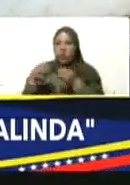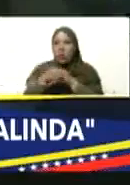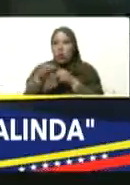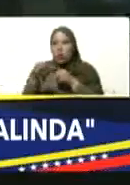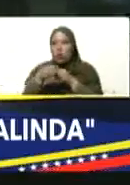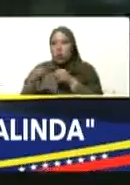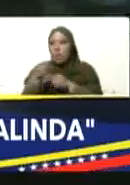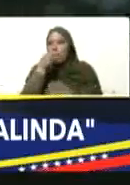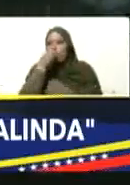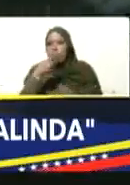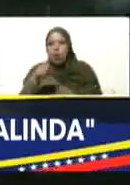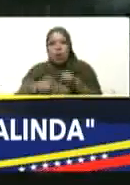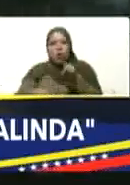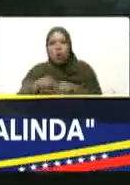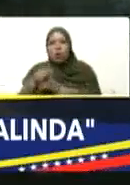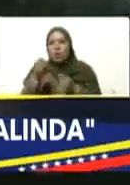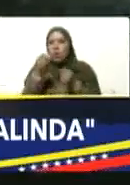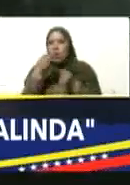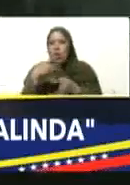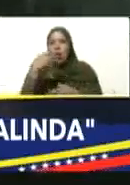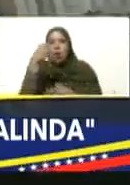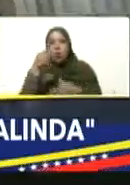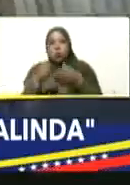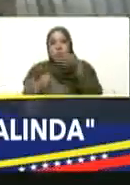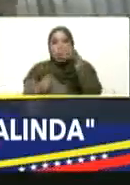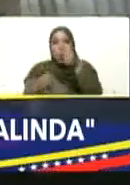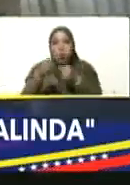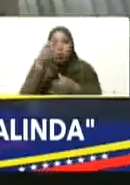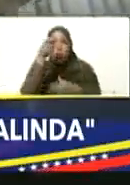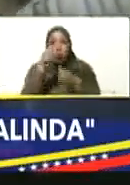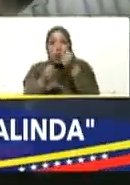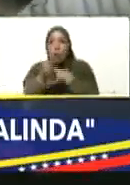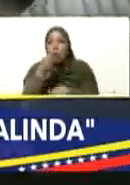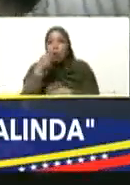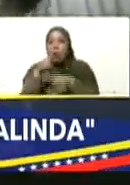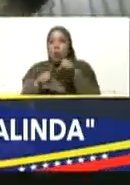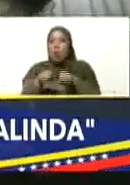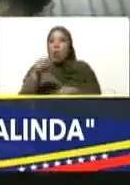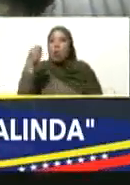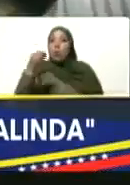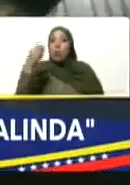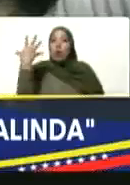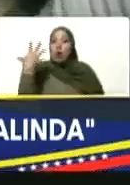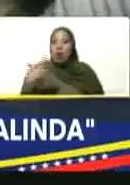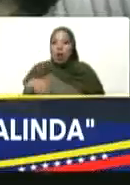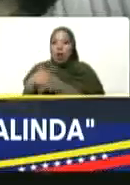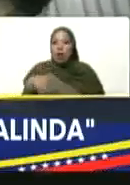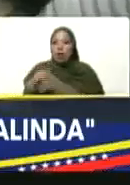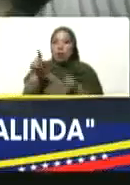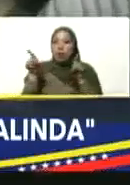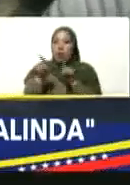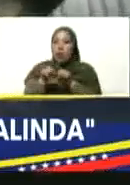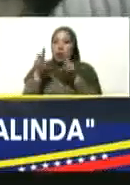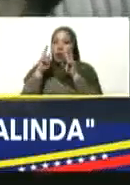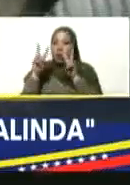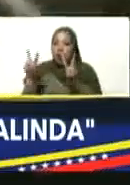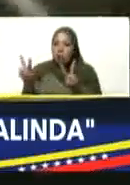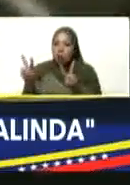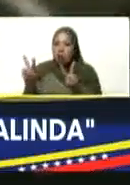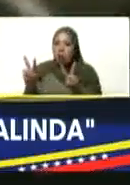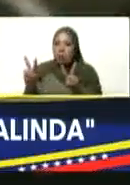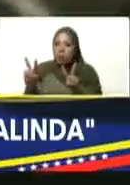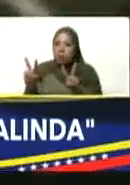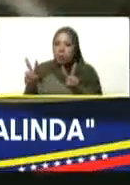por la calidad de producción en materia de productos que vienen de la leche de búfala. Aquí podemos apreciar,